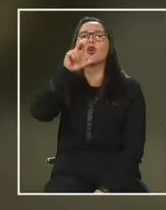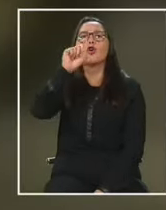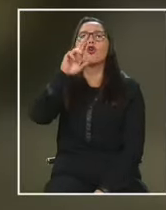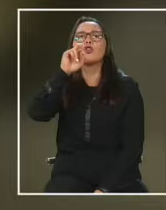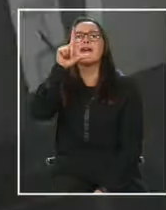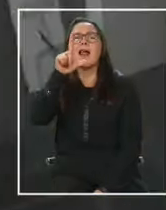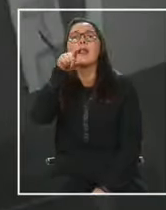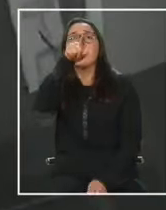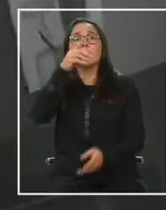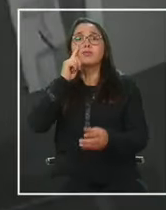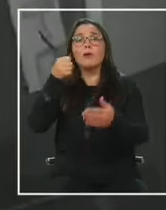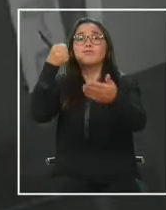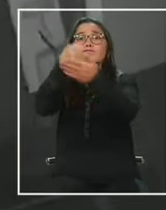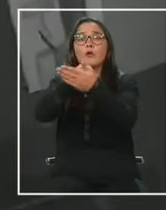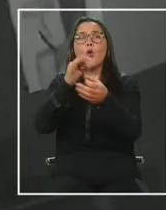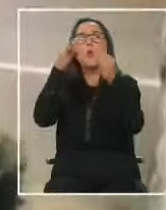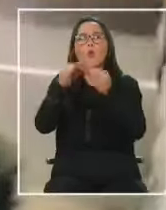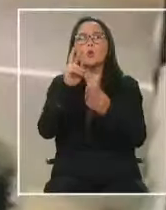auto